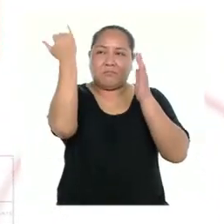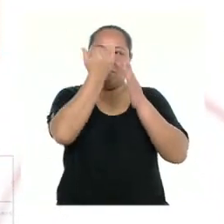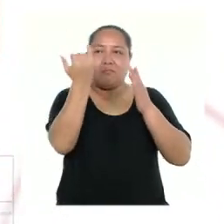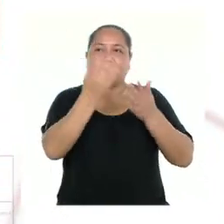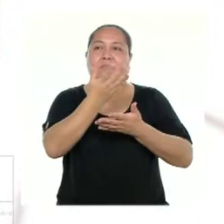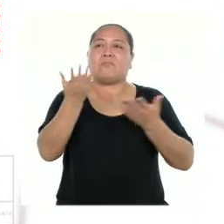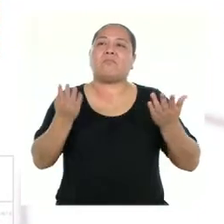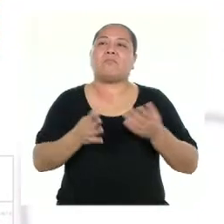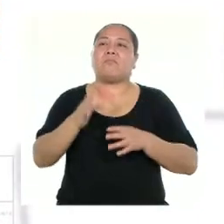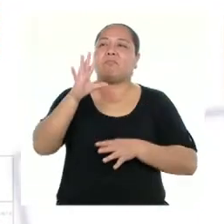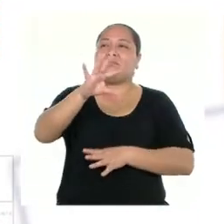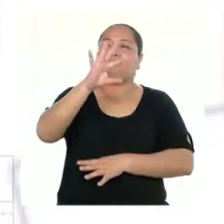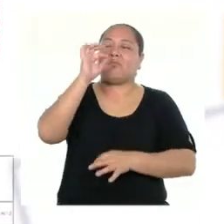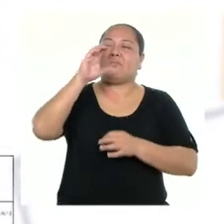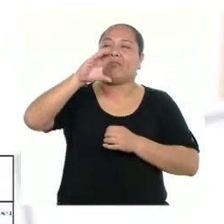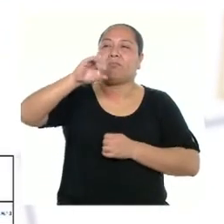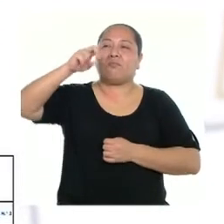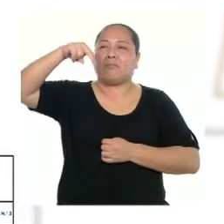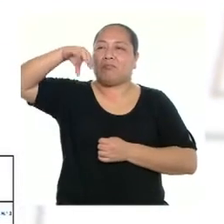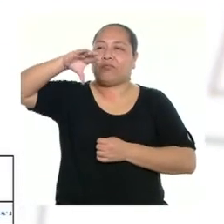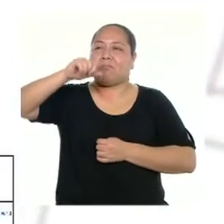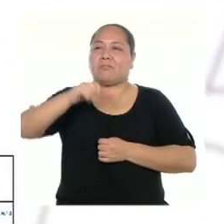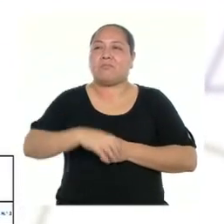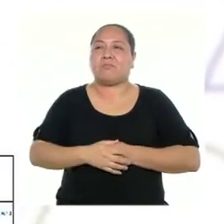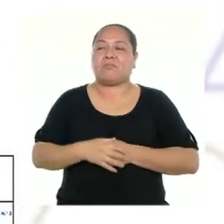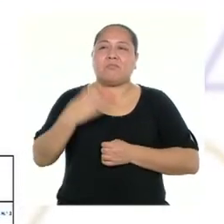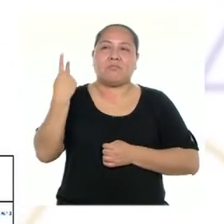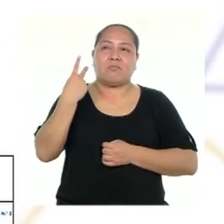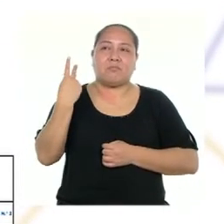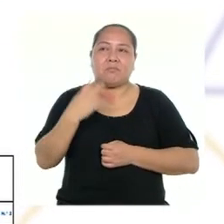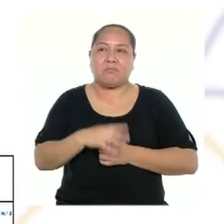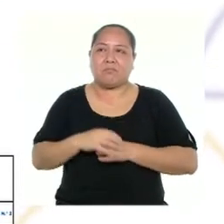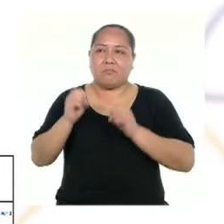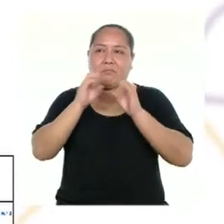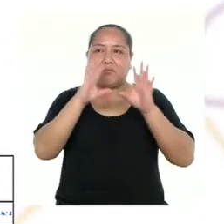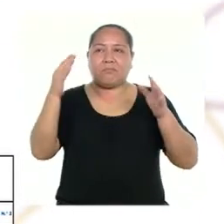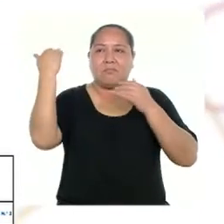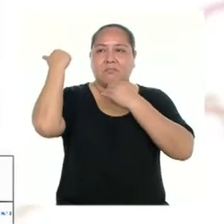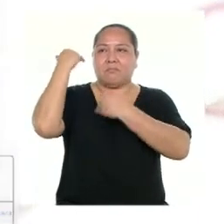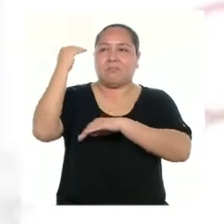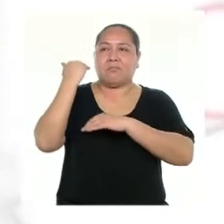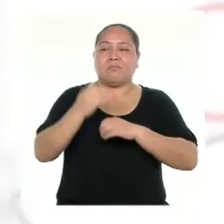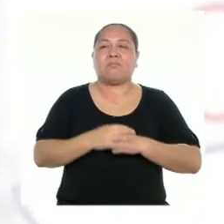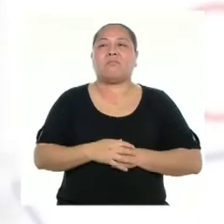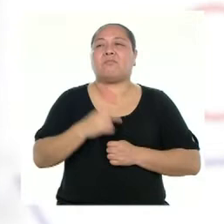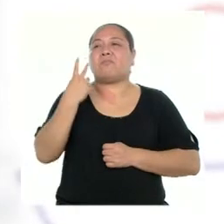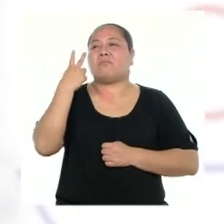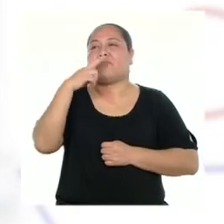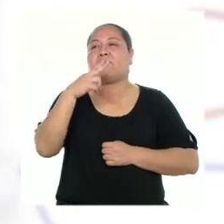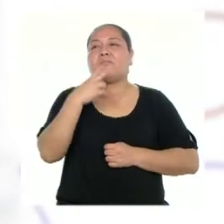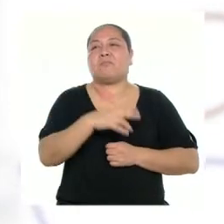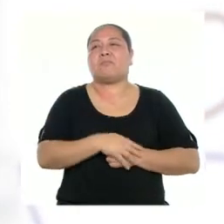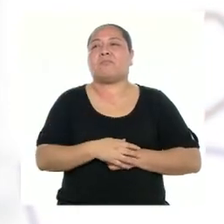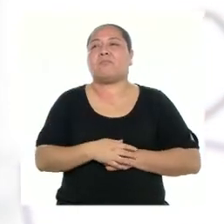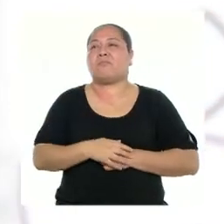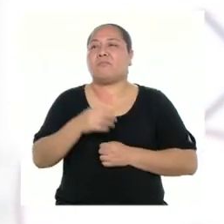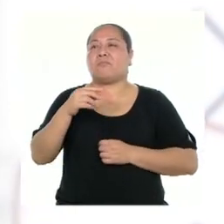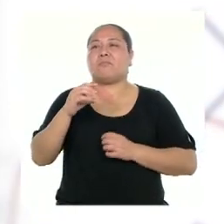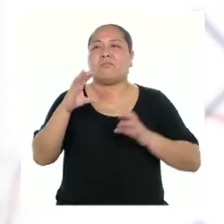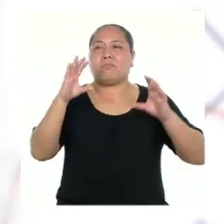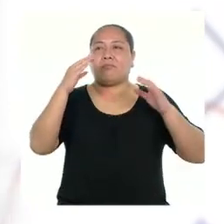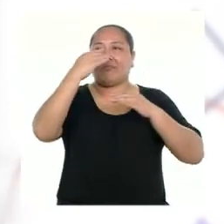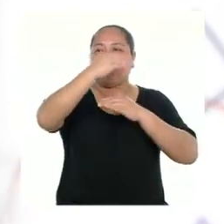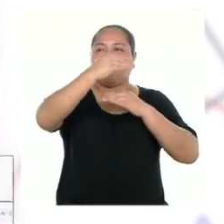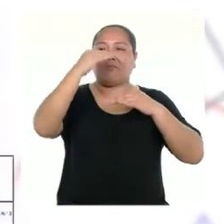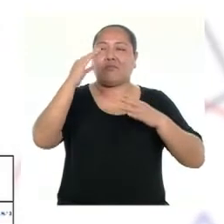se encuentra la cuenca y su región. La verde clara es la de Piura, la cual vemos en el cuadro de clasificación